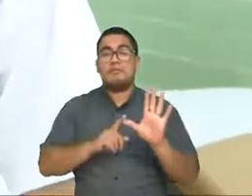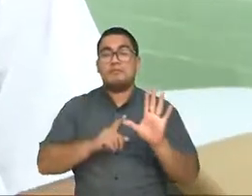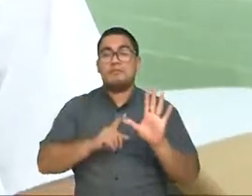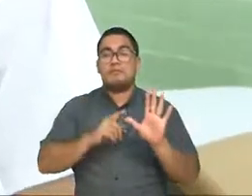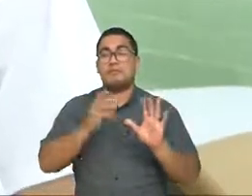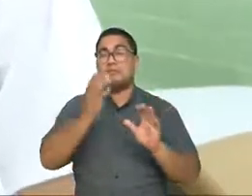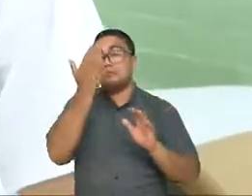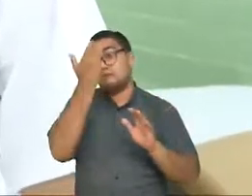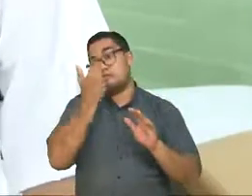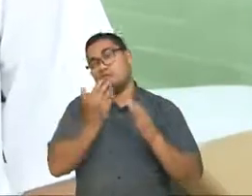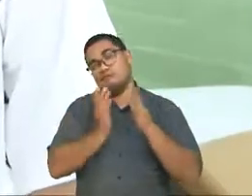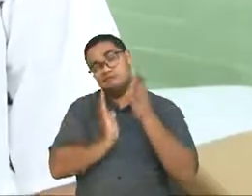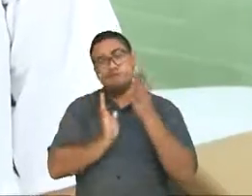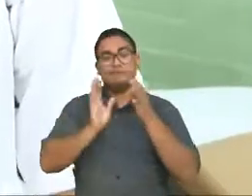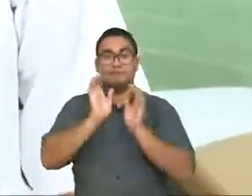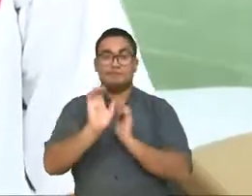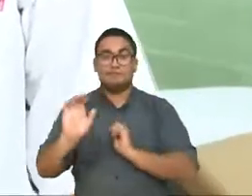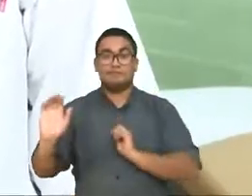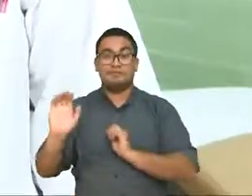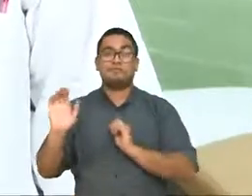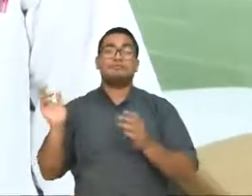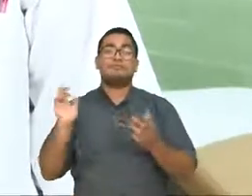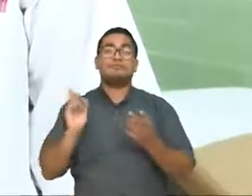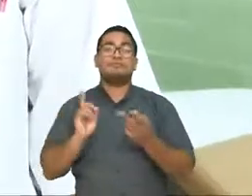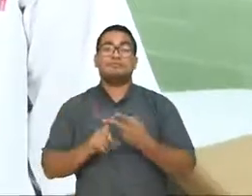infantil, y